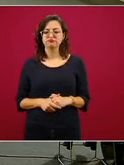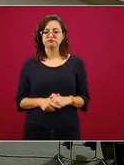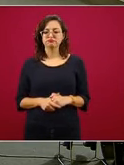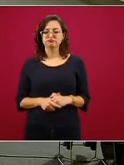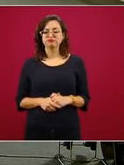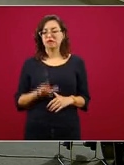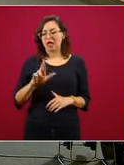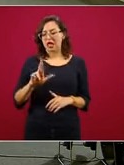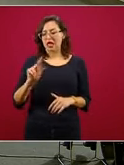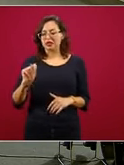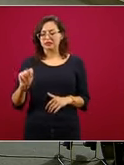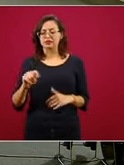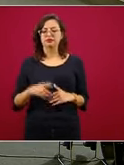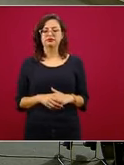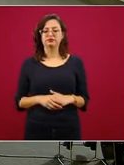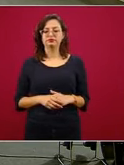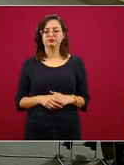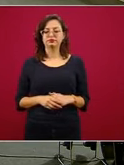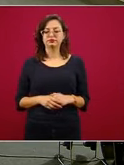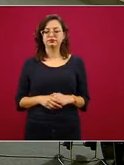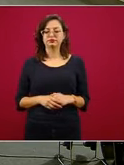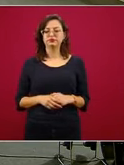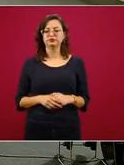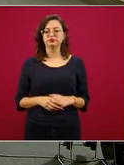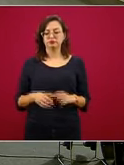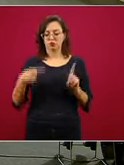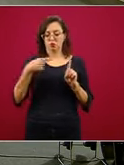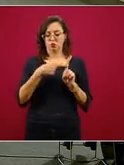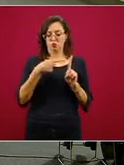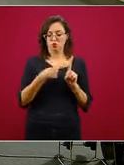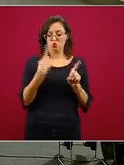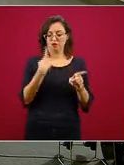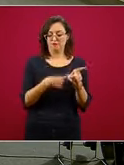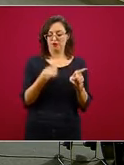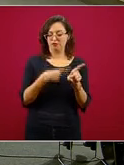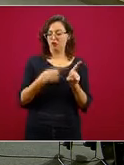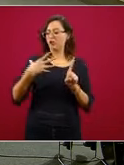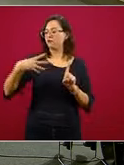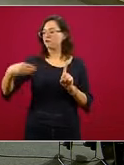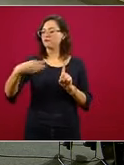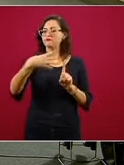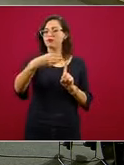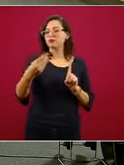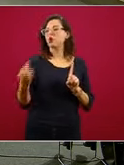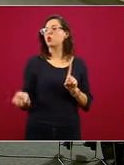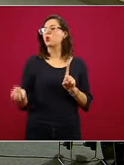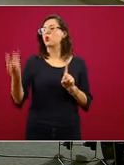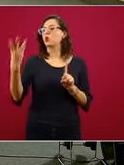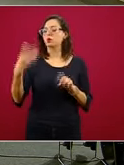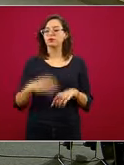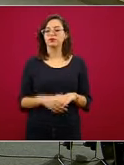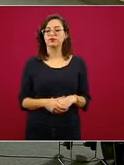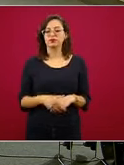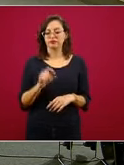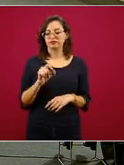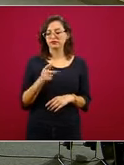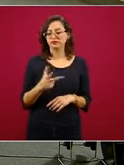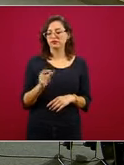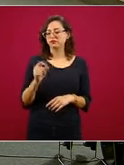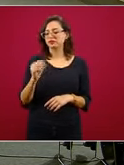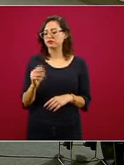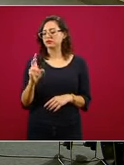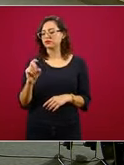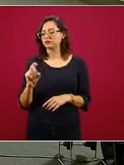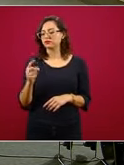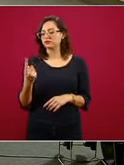Veamos la RT. RT, el número de contagios que ocurren por cada persona infectada de COVID. Aquí tenemos 28, 29,